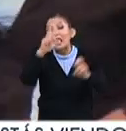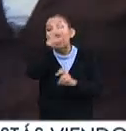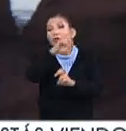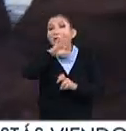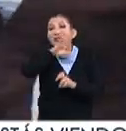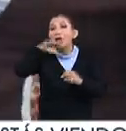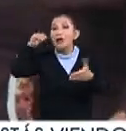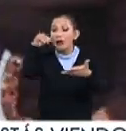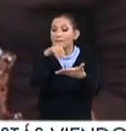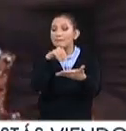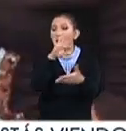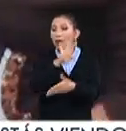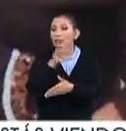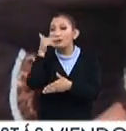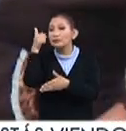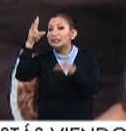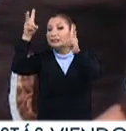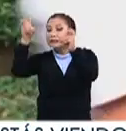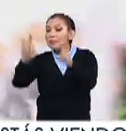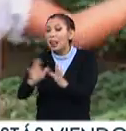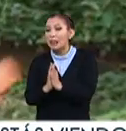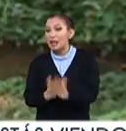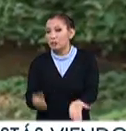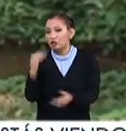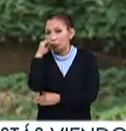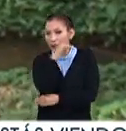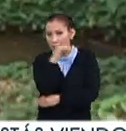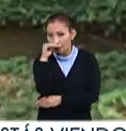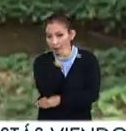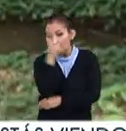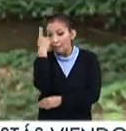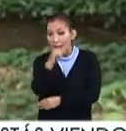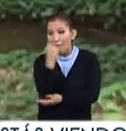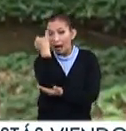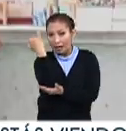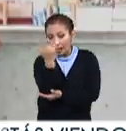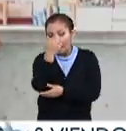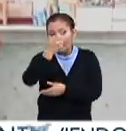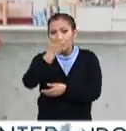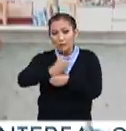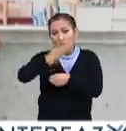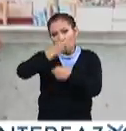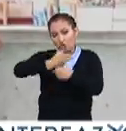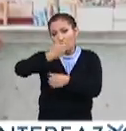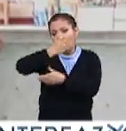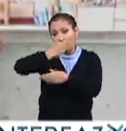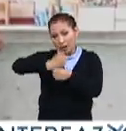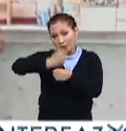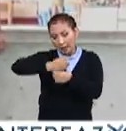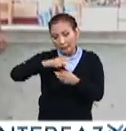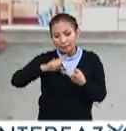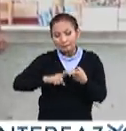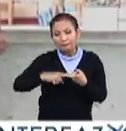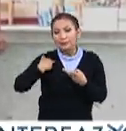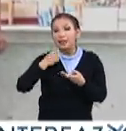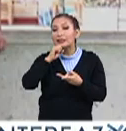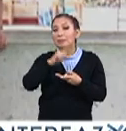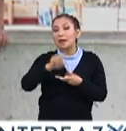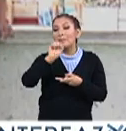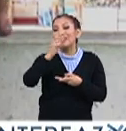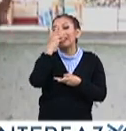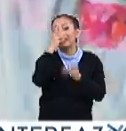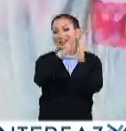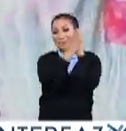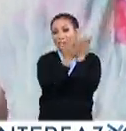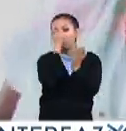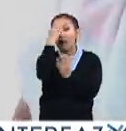lengua materna, 46 títulos de libros de texto gratuitos para preescolar, primero y segundo grado de primaria, así como